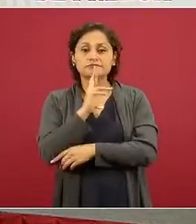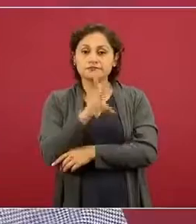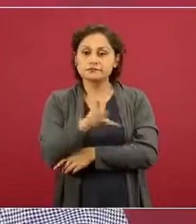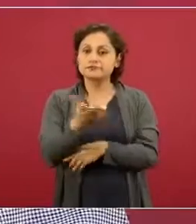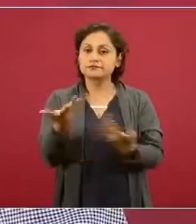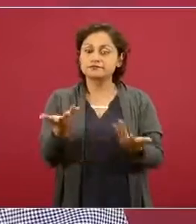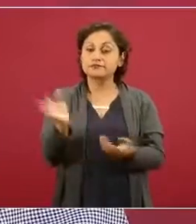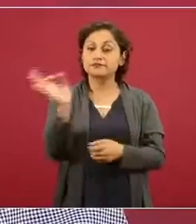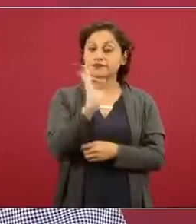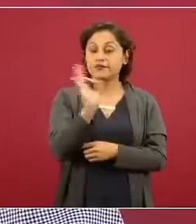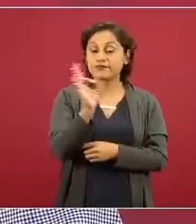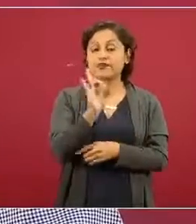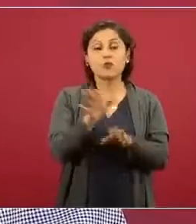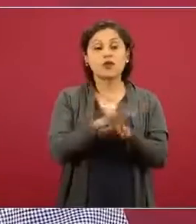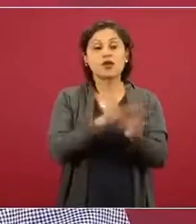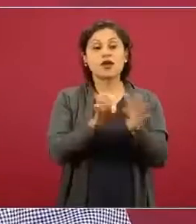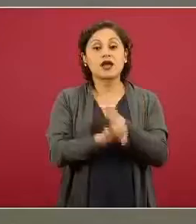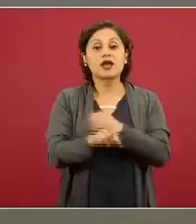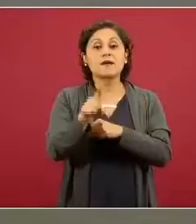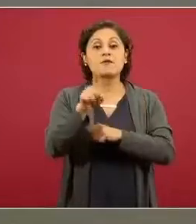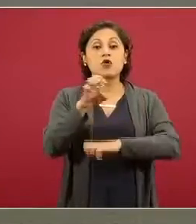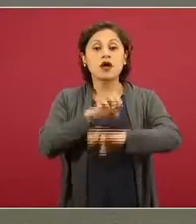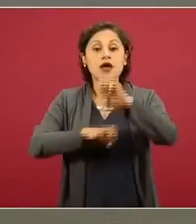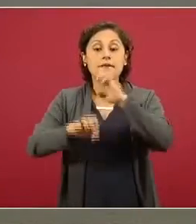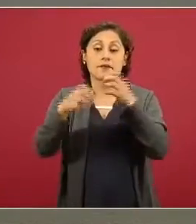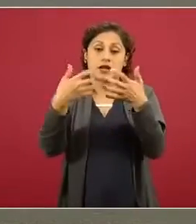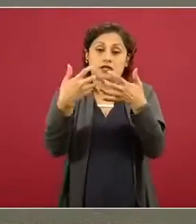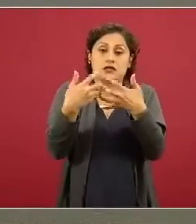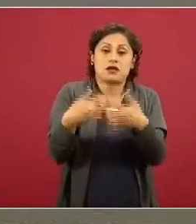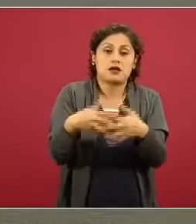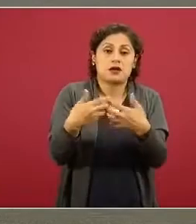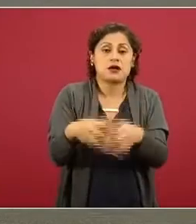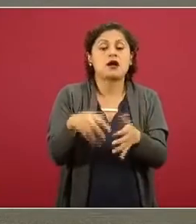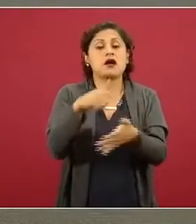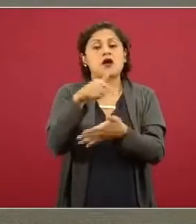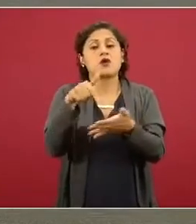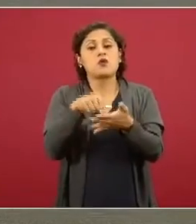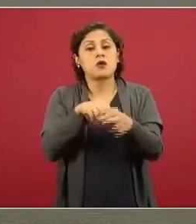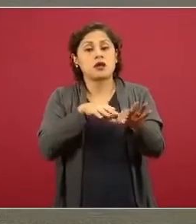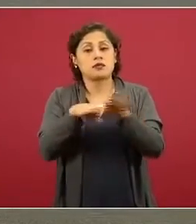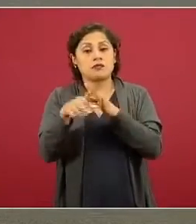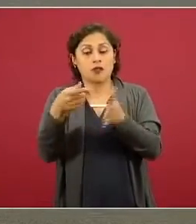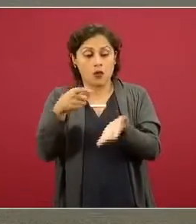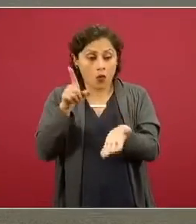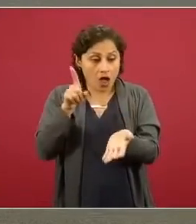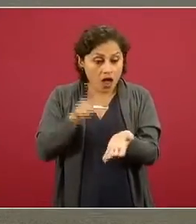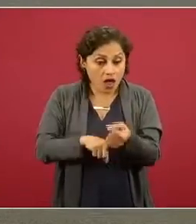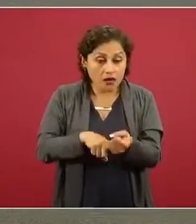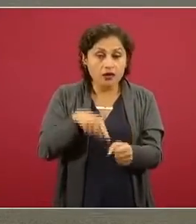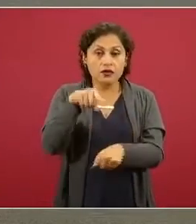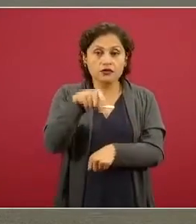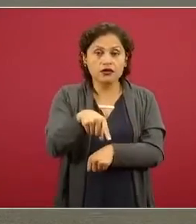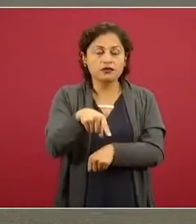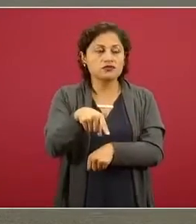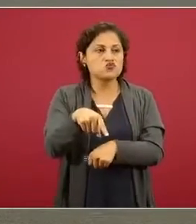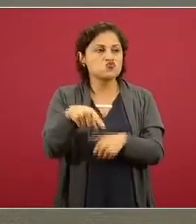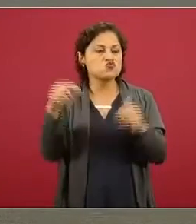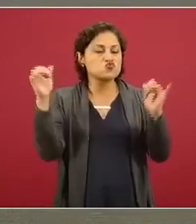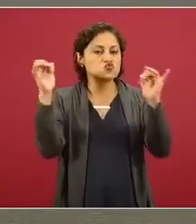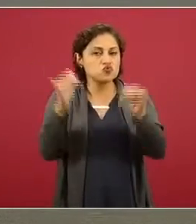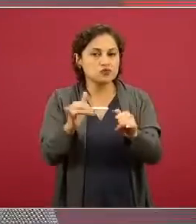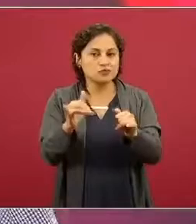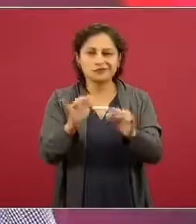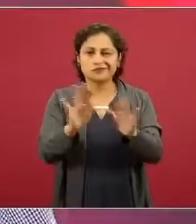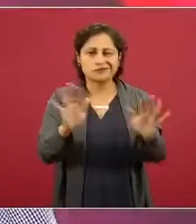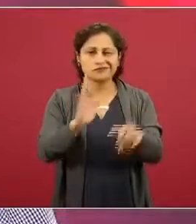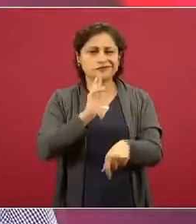a regresar a que las empresas o lugares de trabajo incrementen la posibilidad de trabajo a distancia, hay que hacer